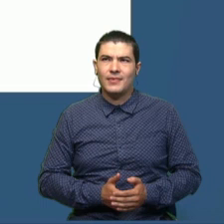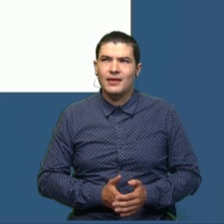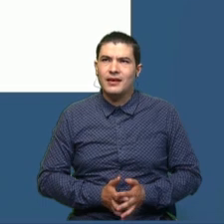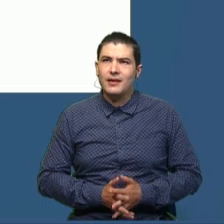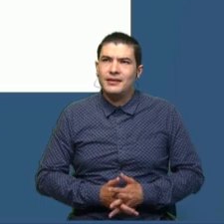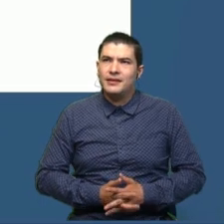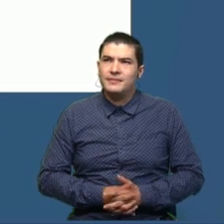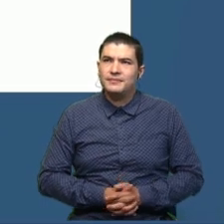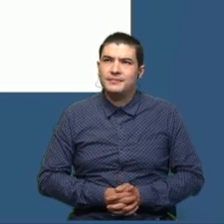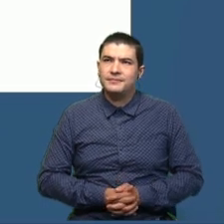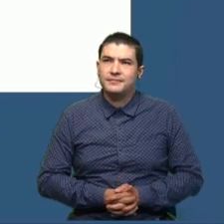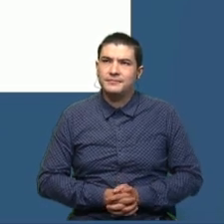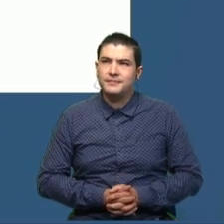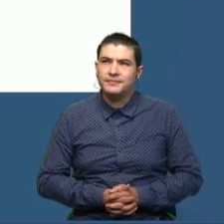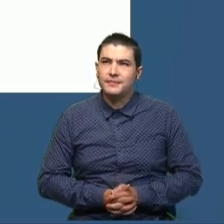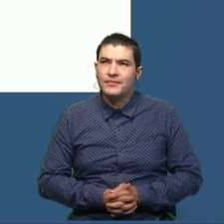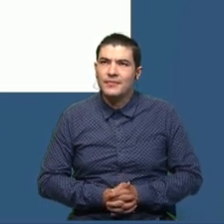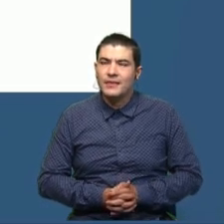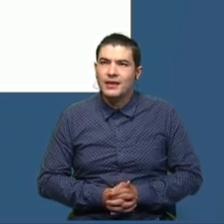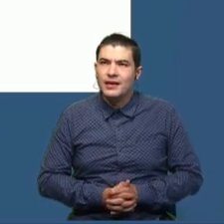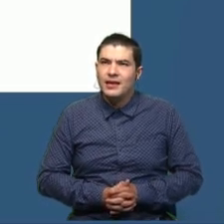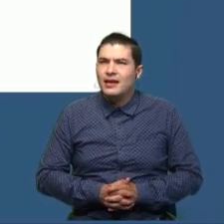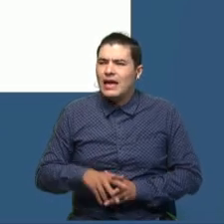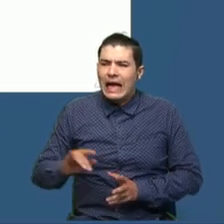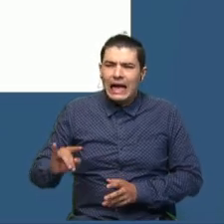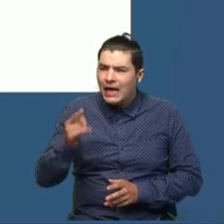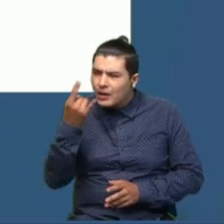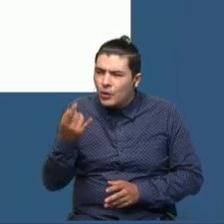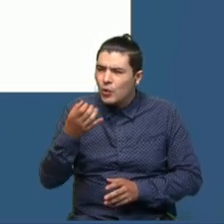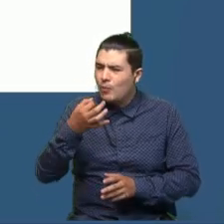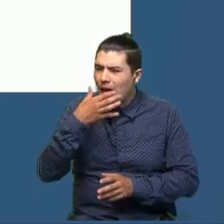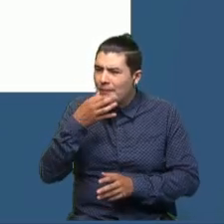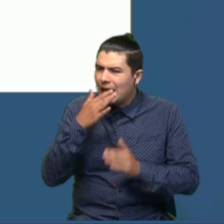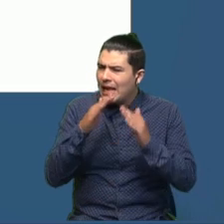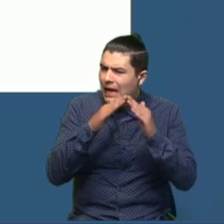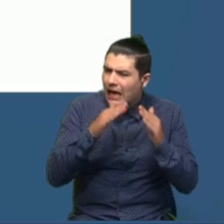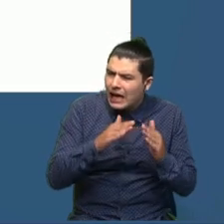Doctor, ¿existe algún medicamento casero para combatir la gastritis? Bueno,